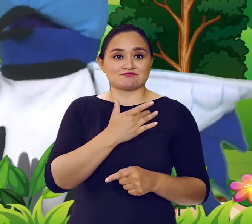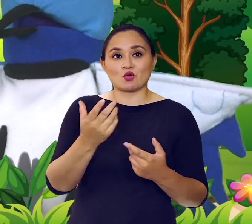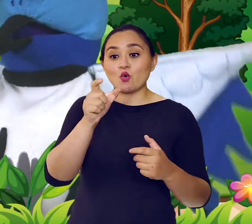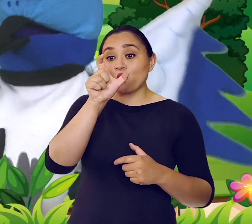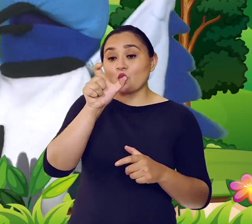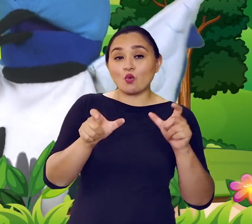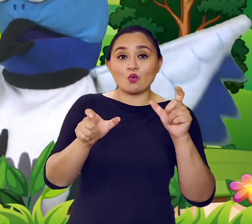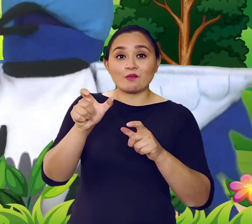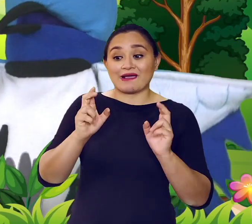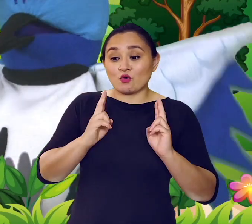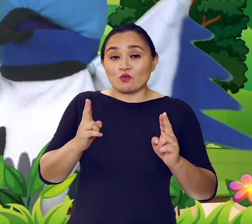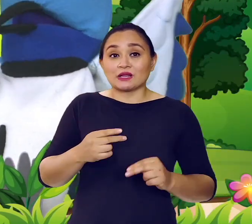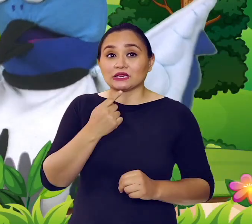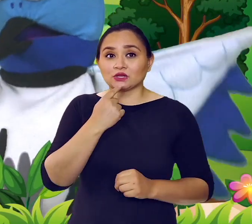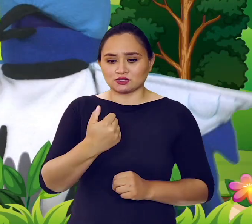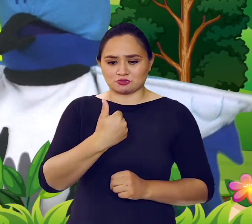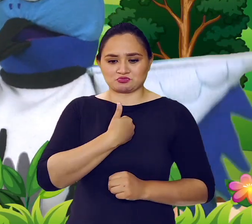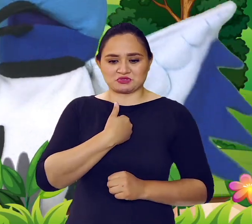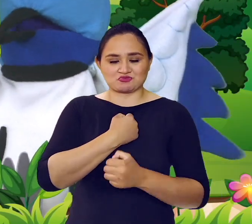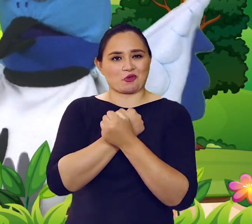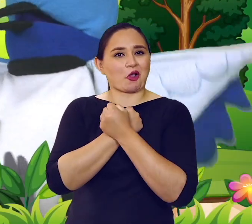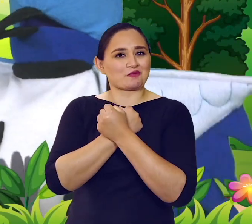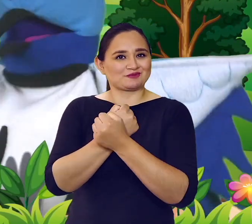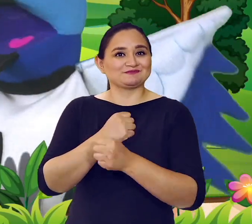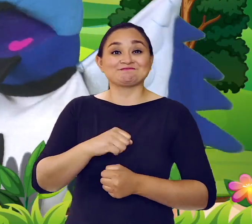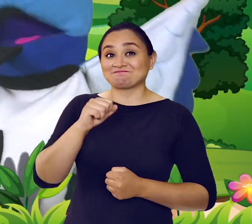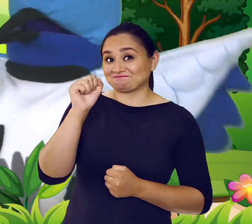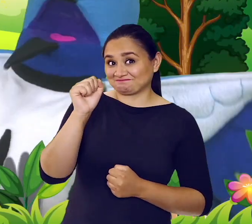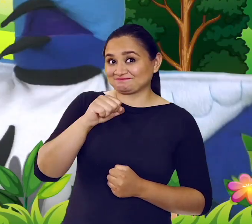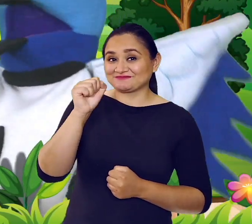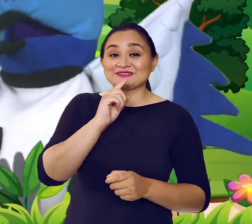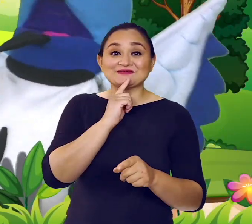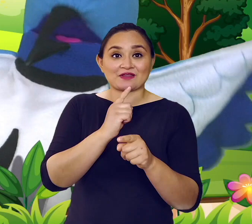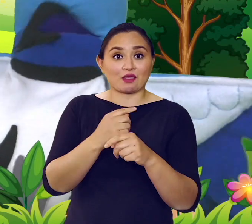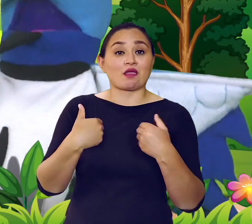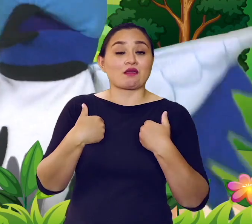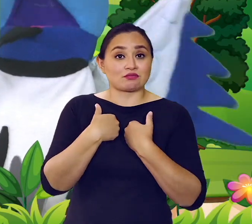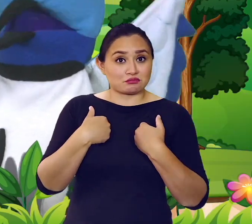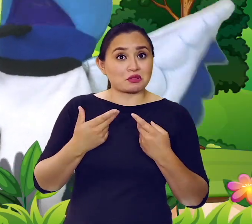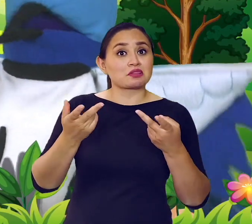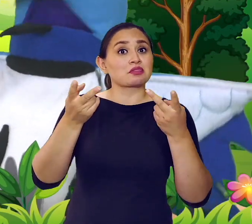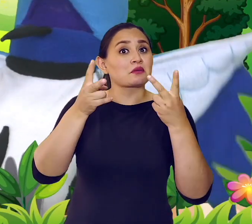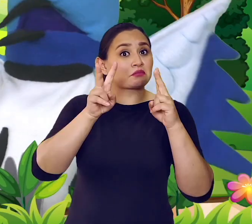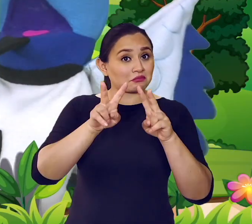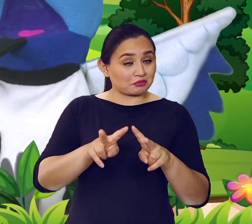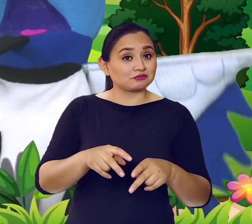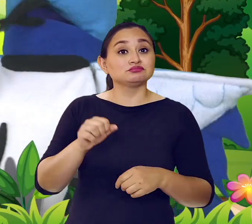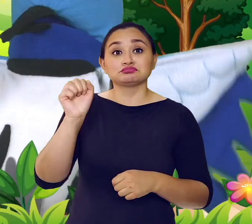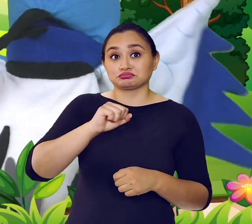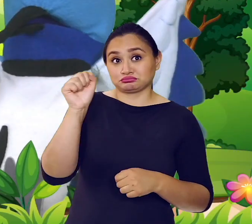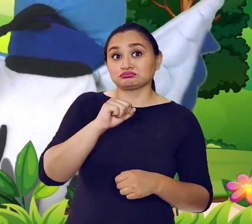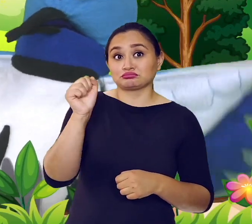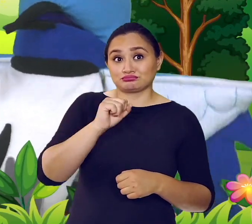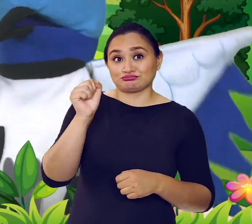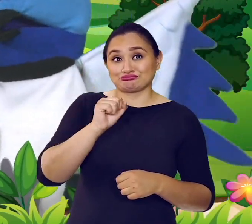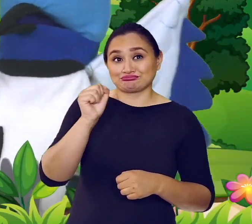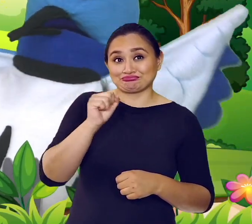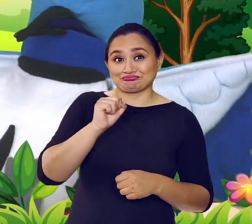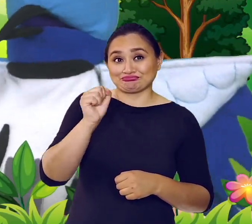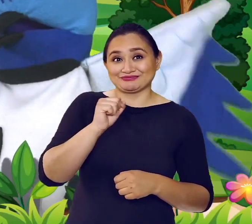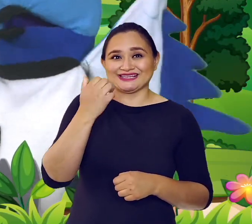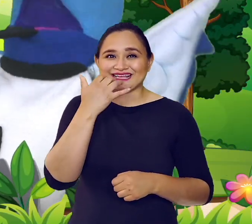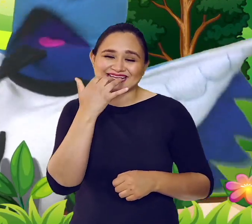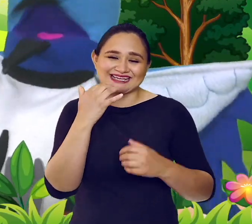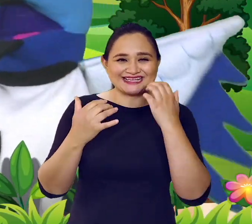los humanos llaman autoestima. Sí, y los animales también. Sí.